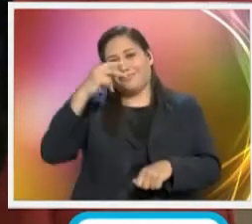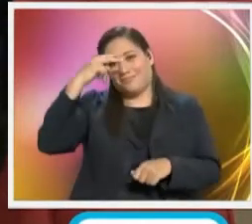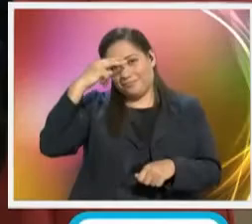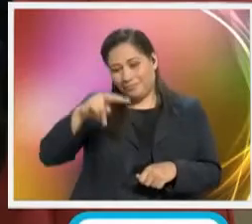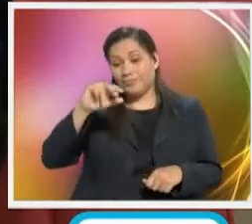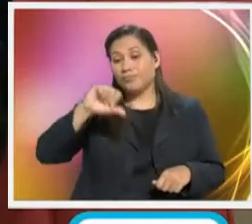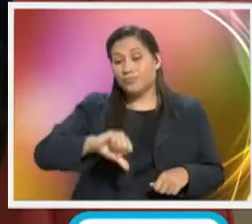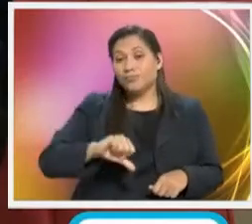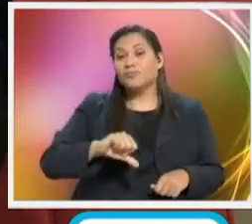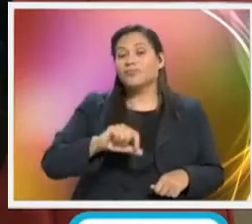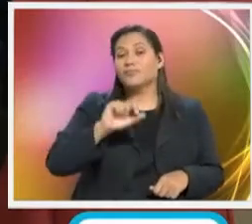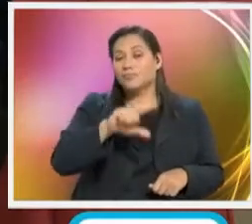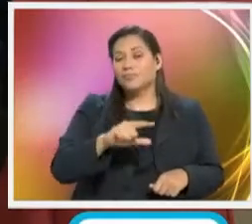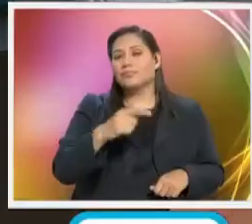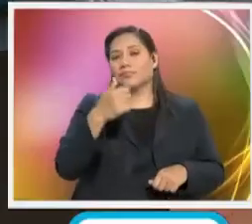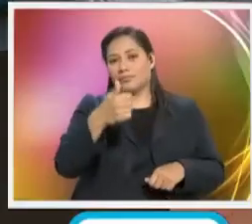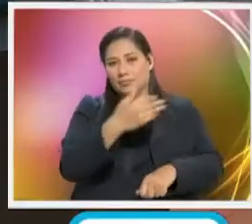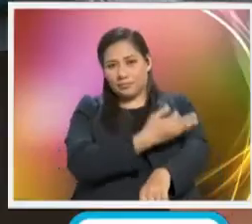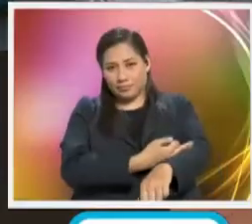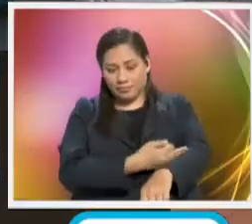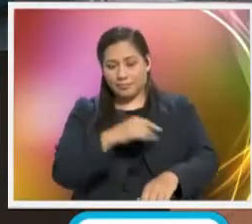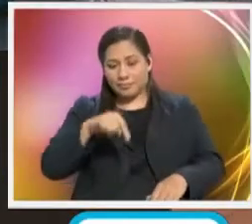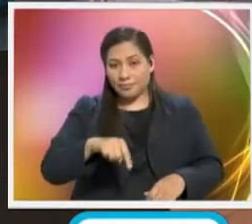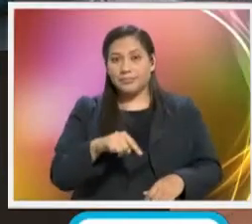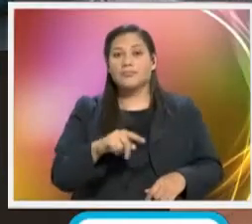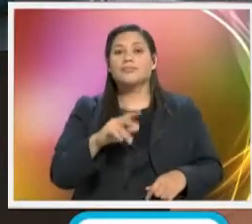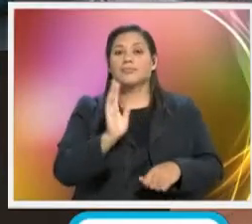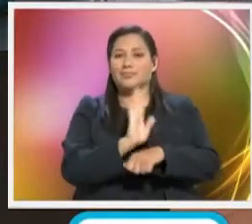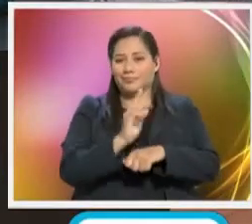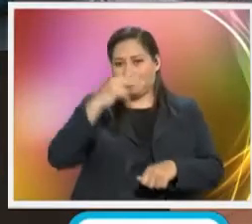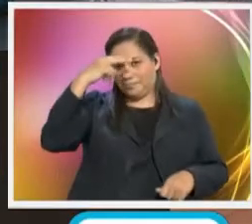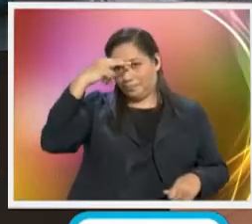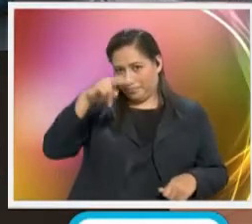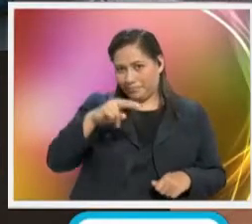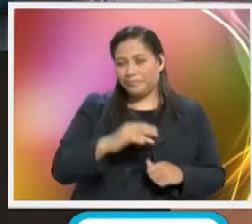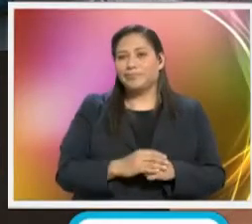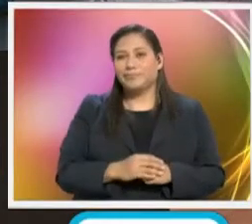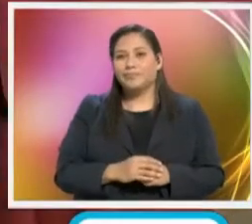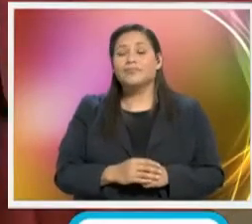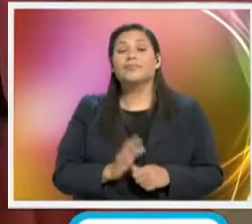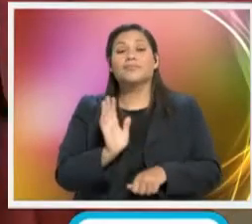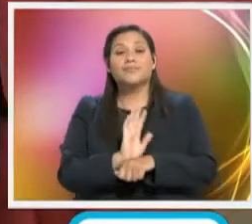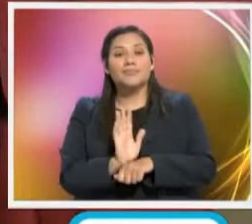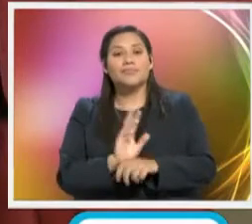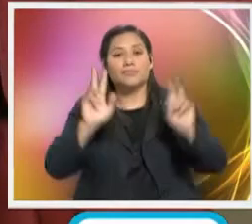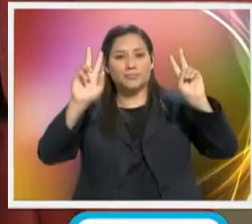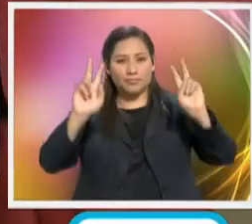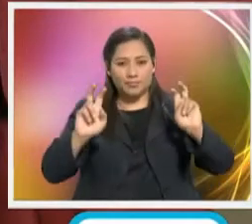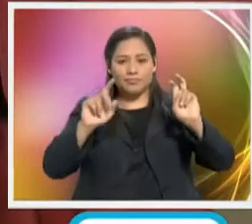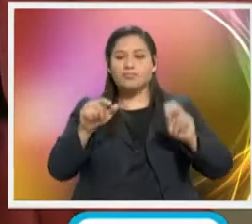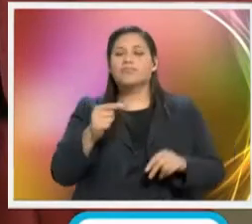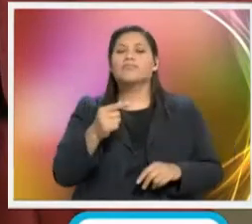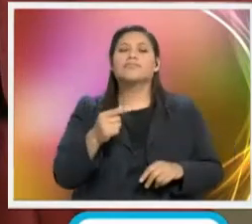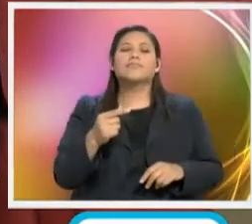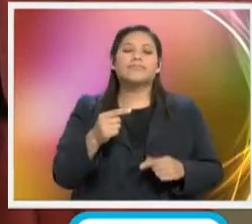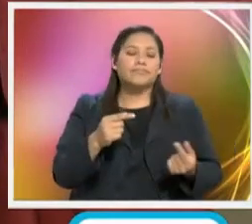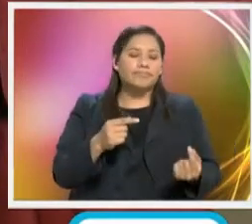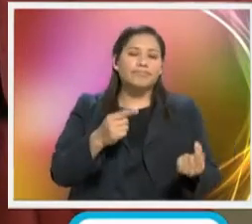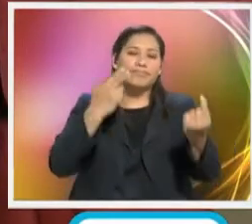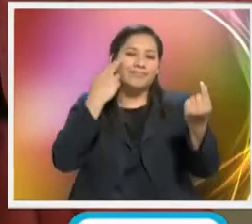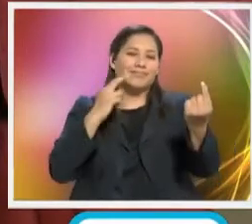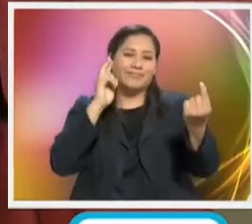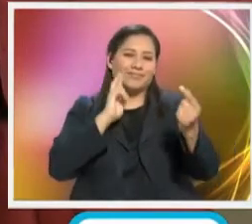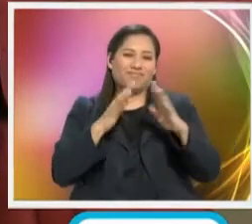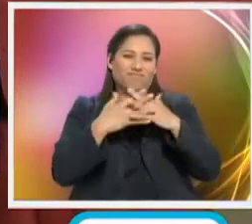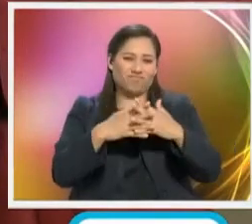hoy a las 18 horas vamos a transmitir en nuestro ciclo de cine mexicano una película llamada El Criollo, pues de la década de